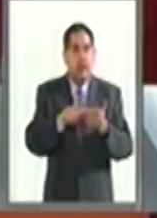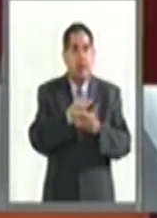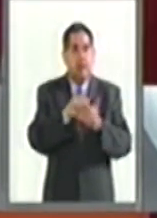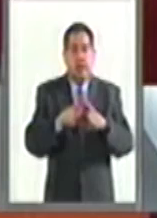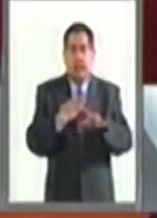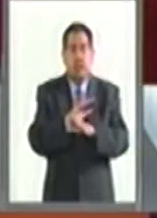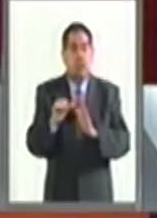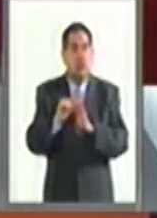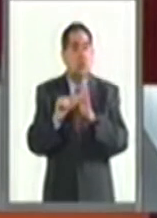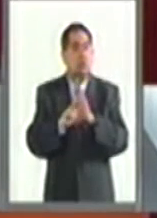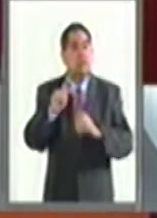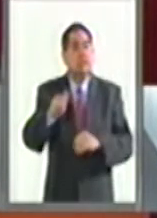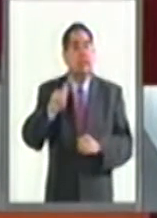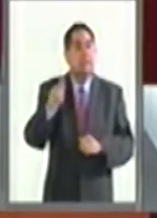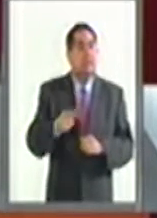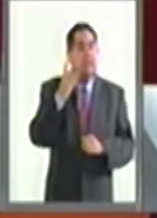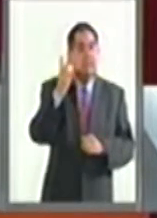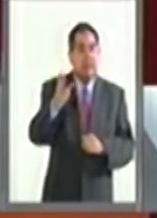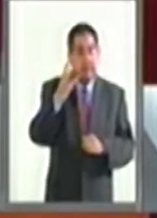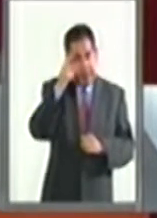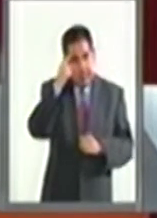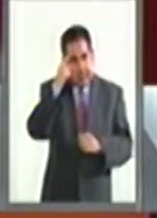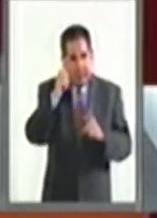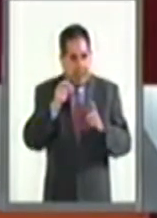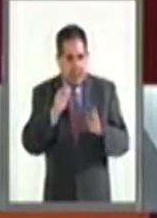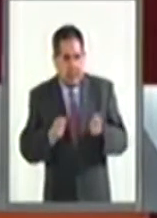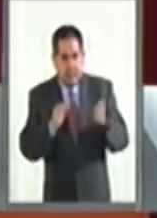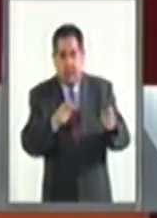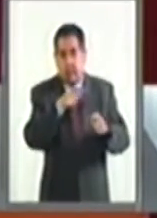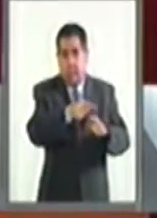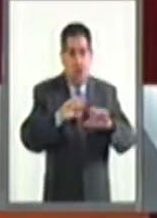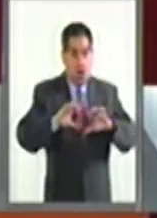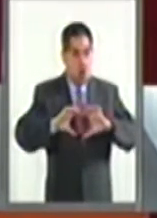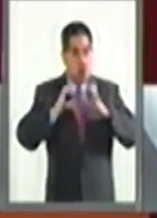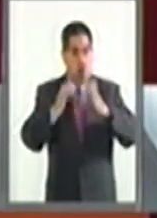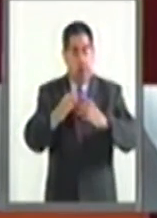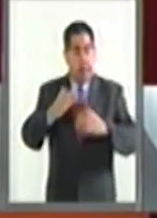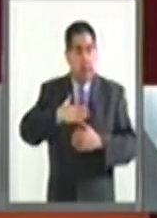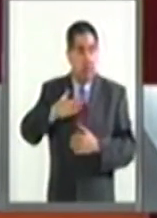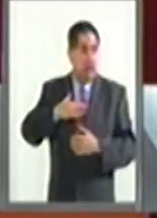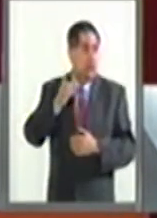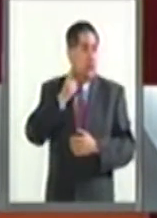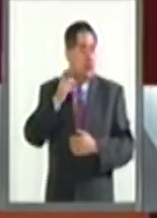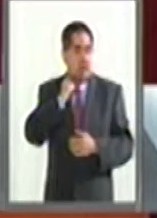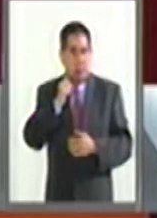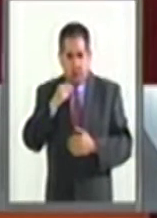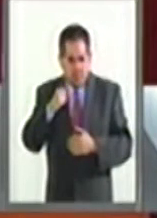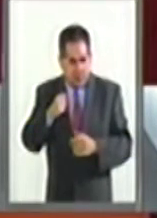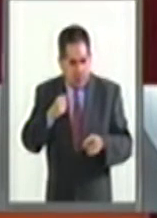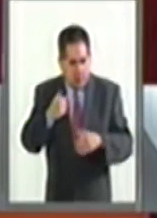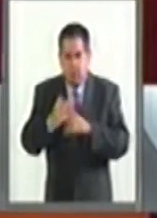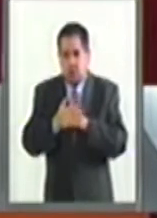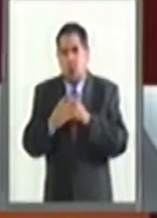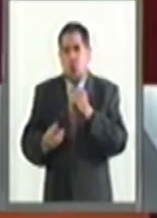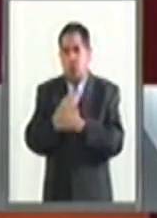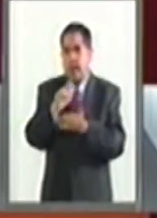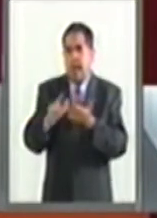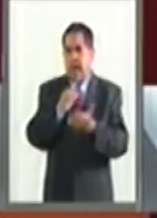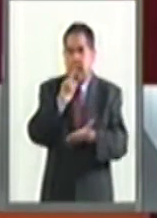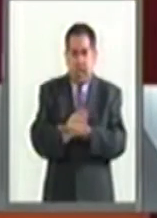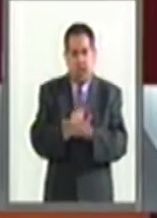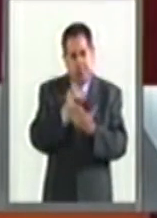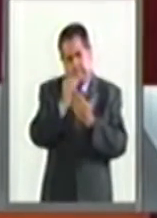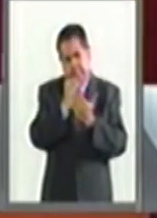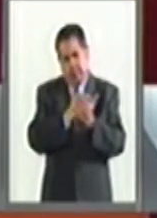artículo 73 faculta al Congreso de la Unión para la expedición de una legislación